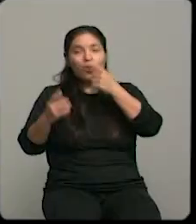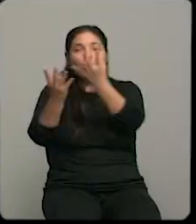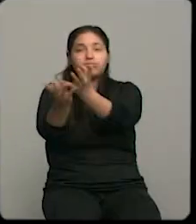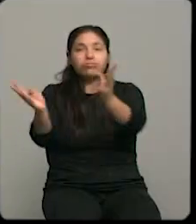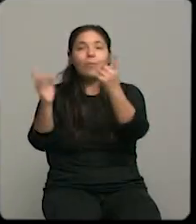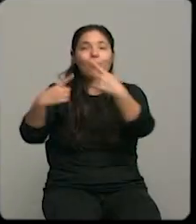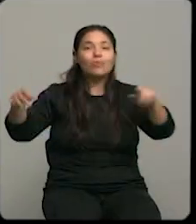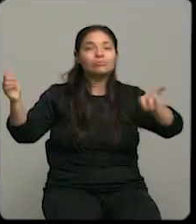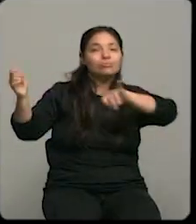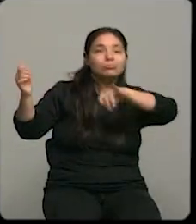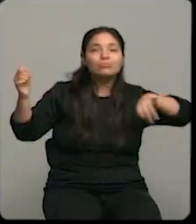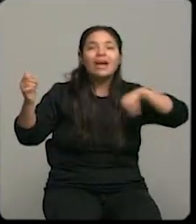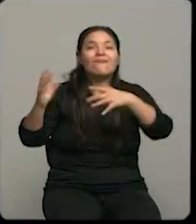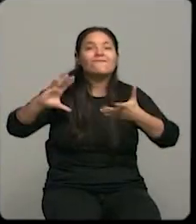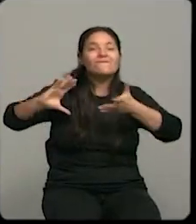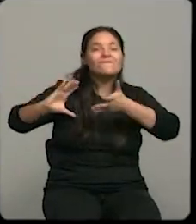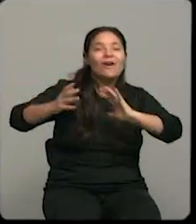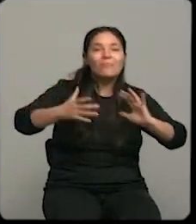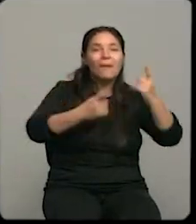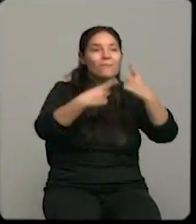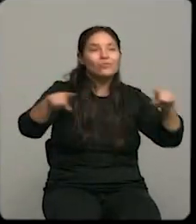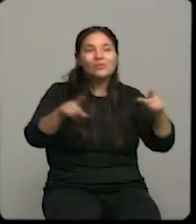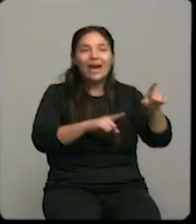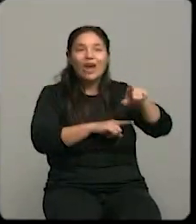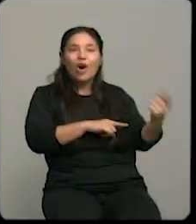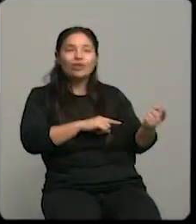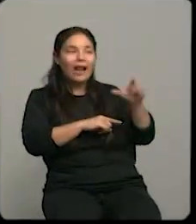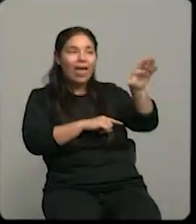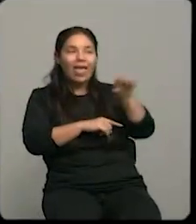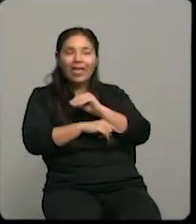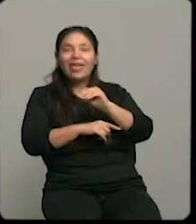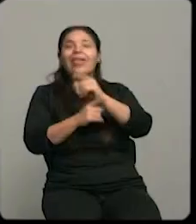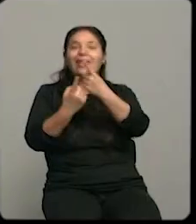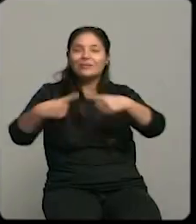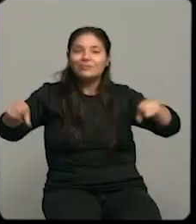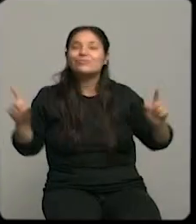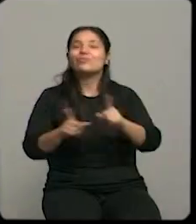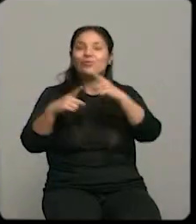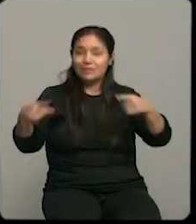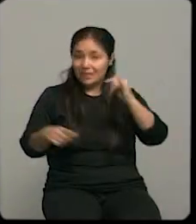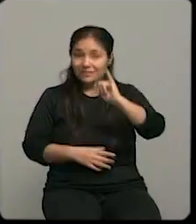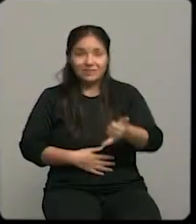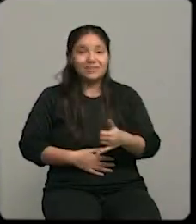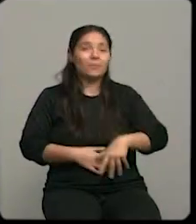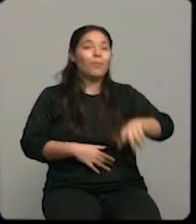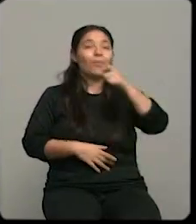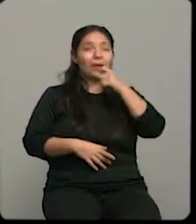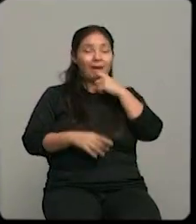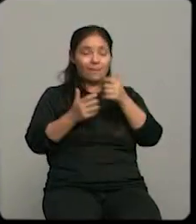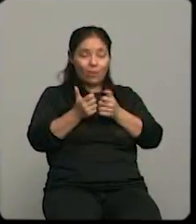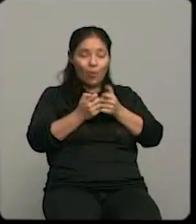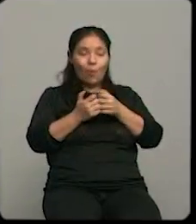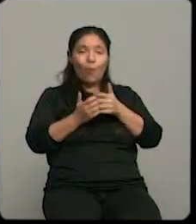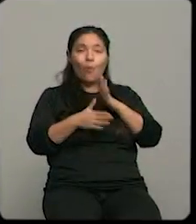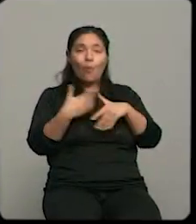que con esta orquesta suenen y lleguen de otra manera. Vos lo estás diciendo con los ejemplos. Dijimos videogames, dijimos música de